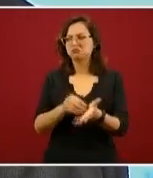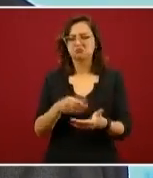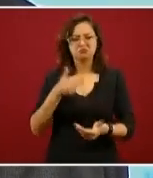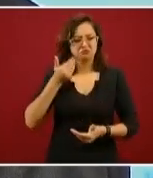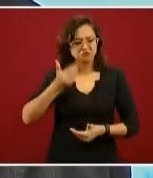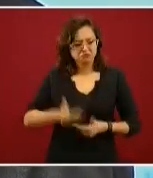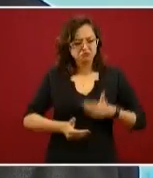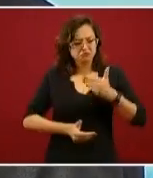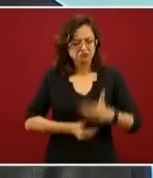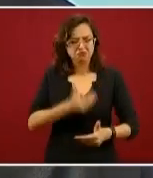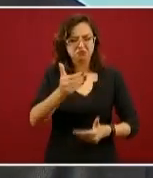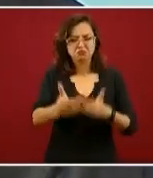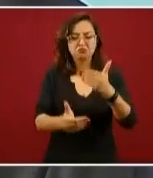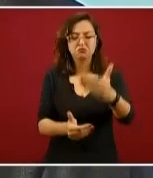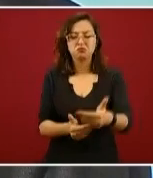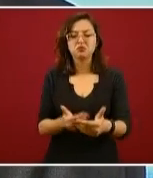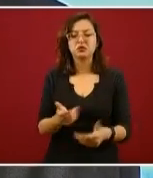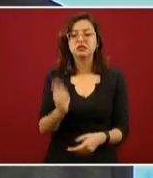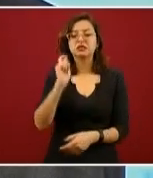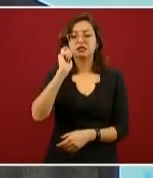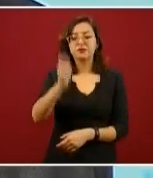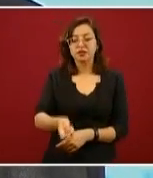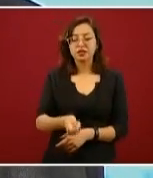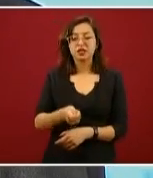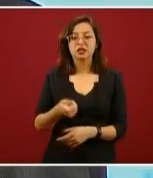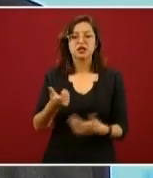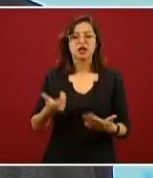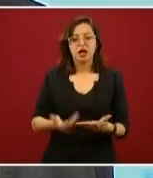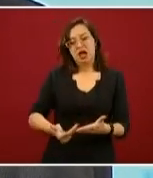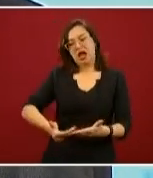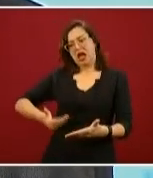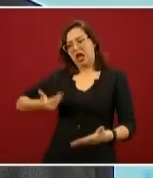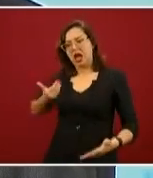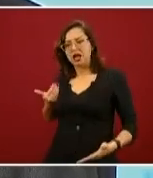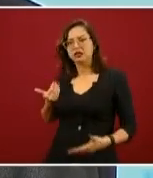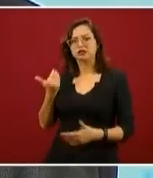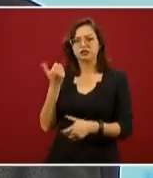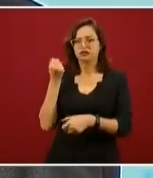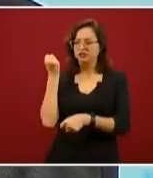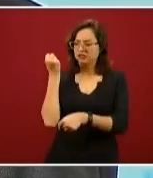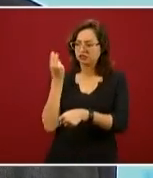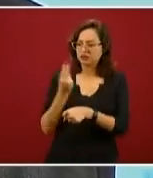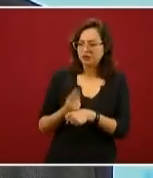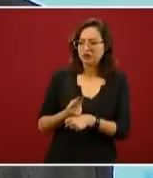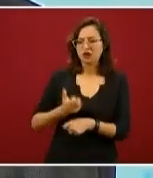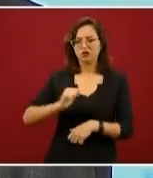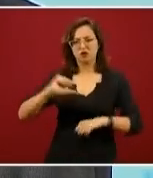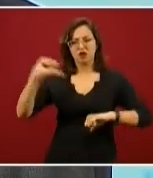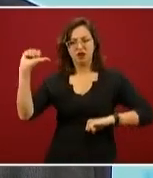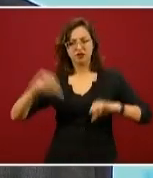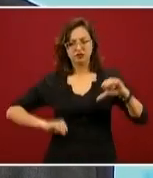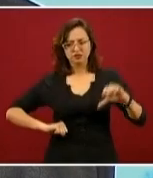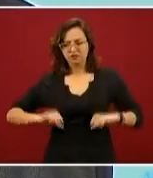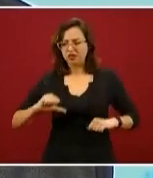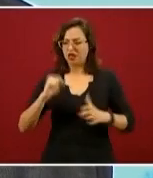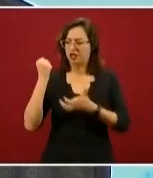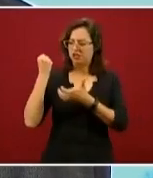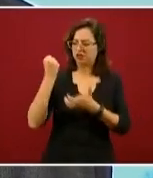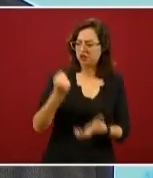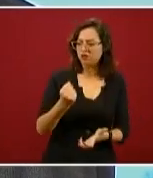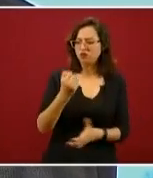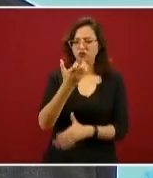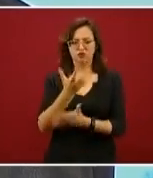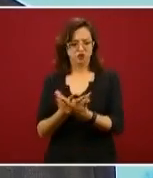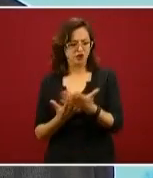claros que nos han permitido que con una antelación de varias semanas podamos poner en práctica los recursos,